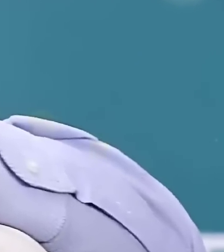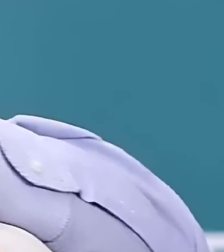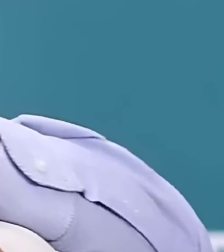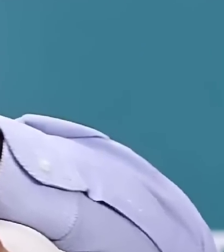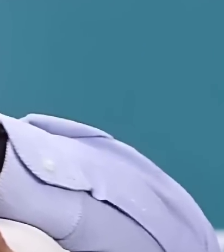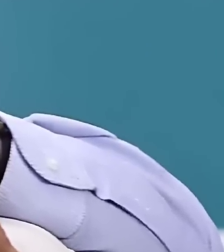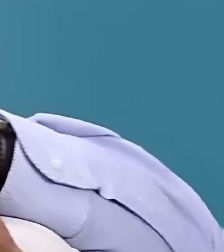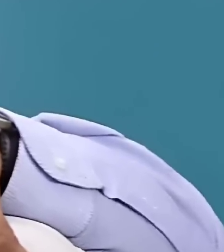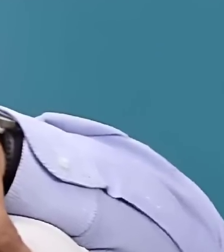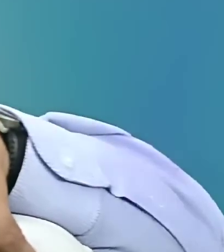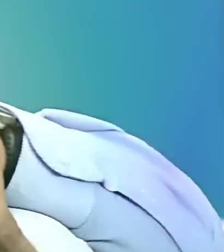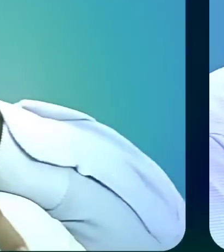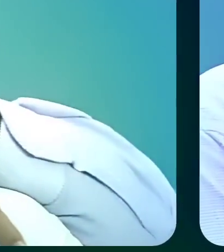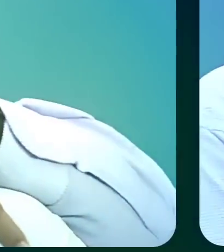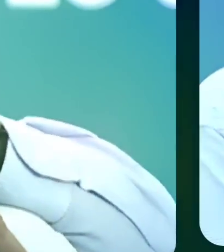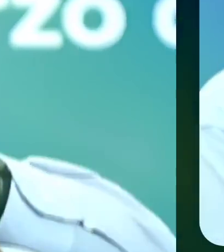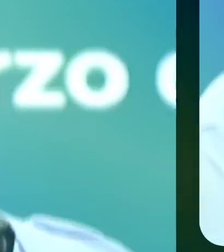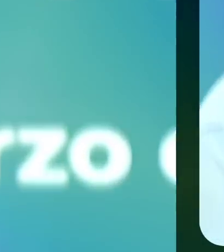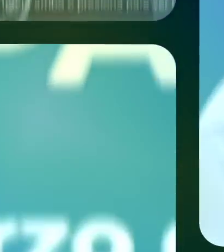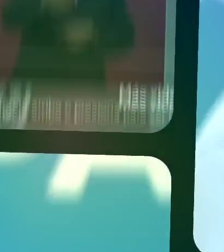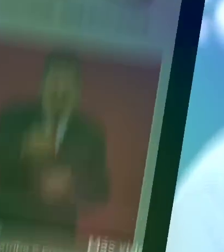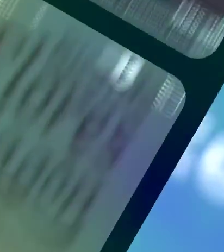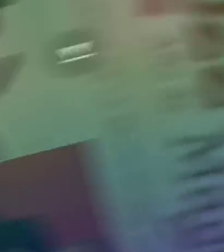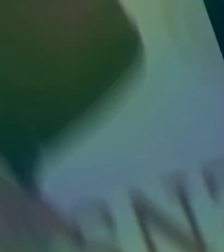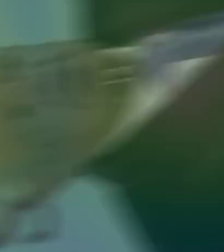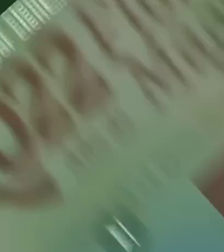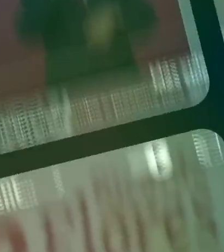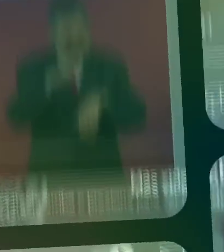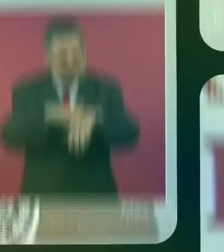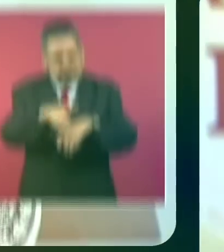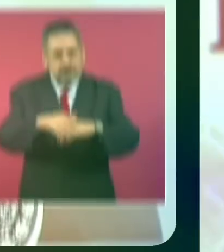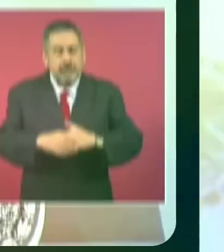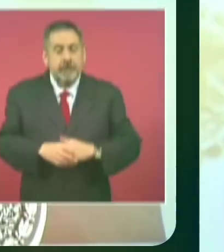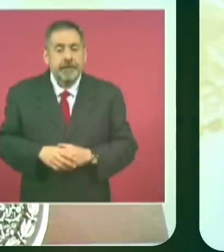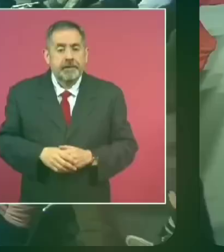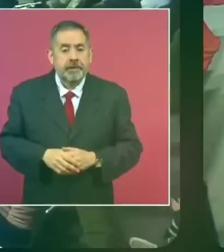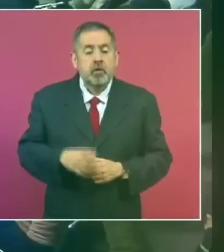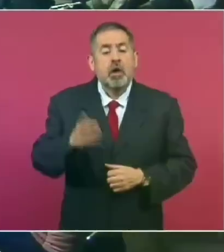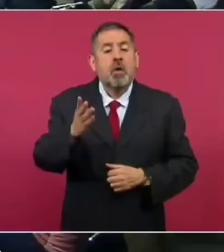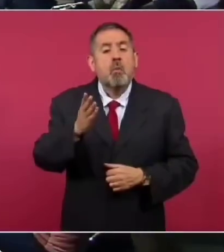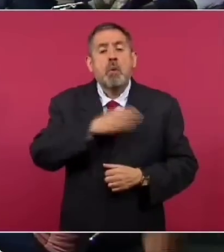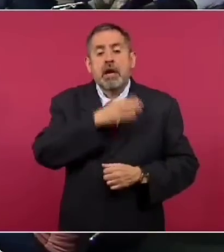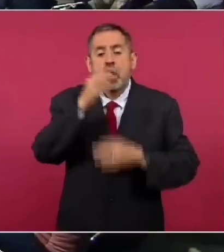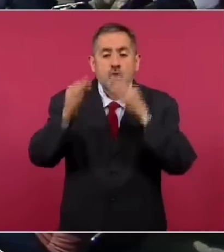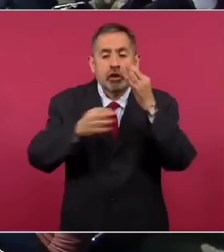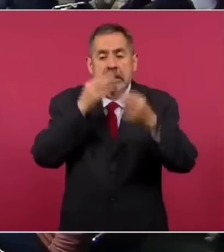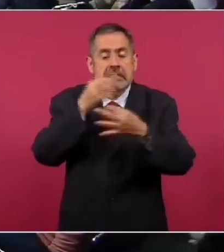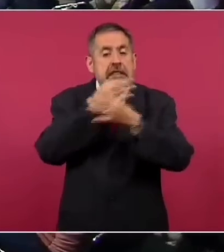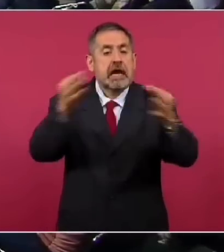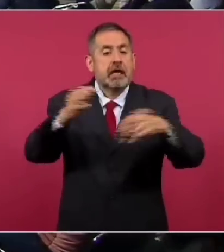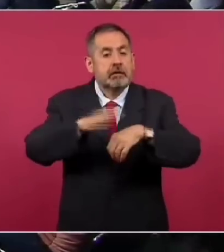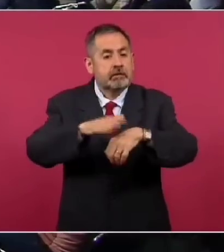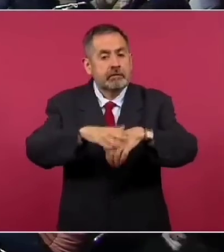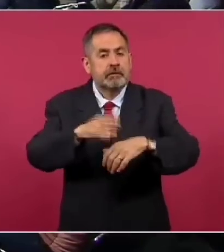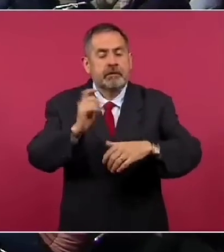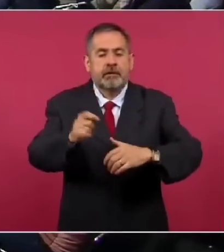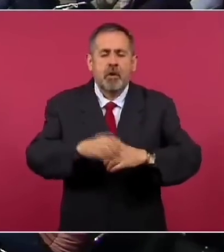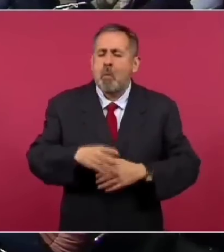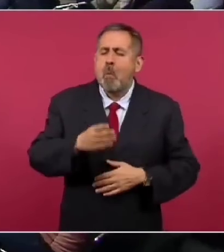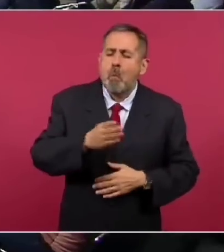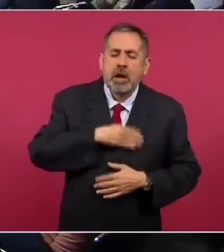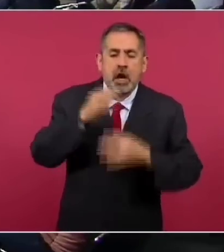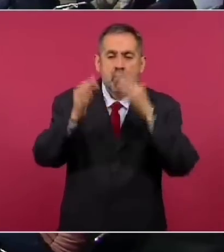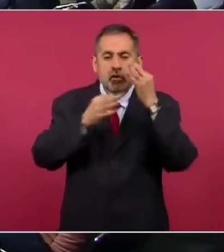comparte el video. Abrazo, gente. Se los quiere. Les tenemos una buena noticia. Muy